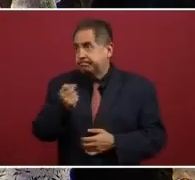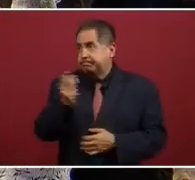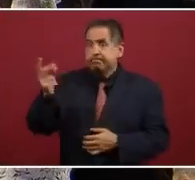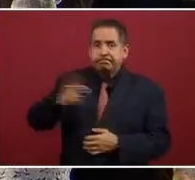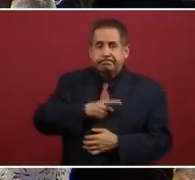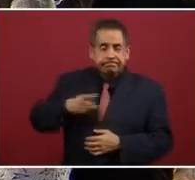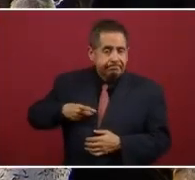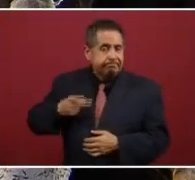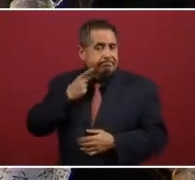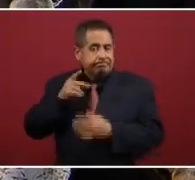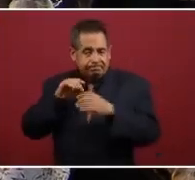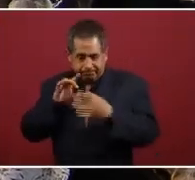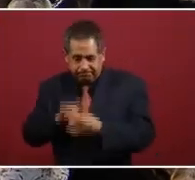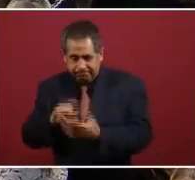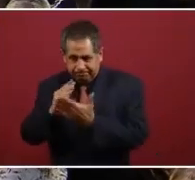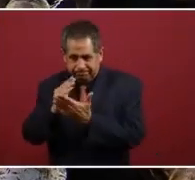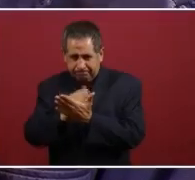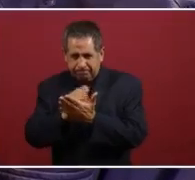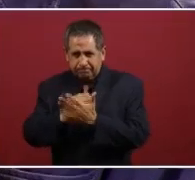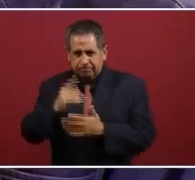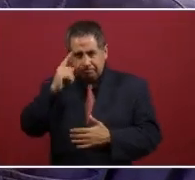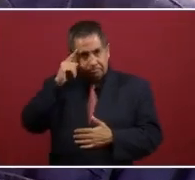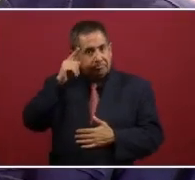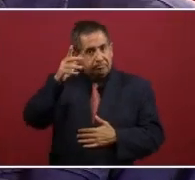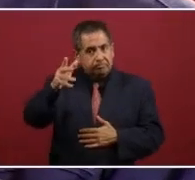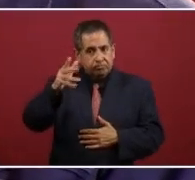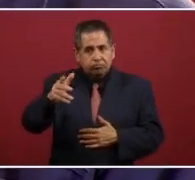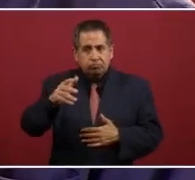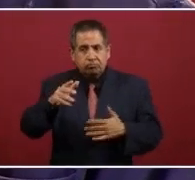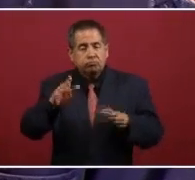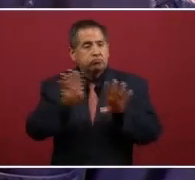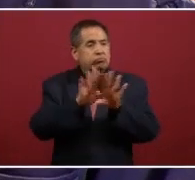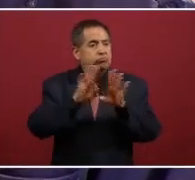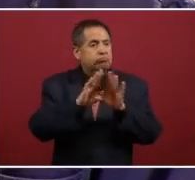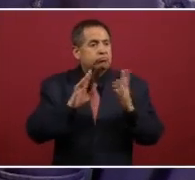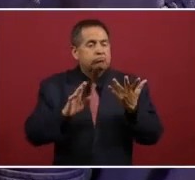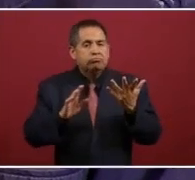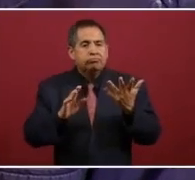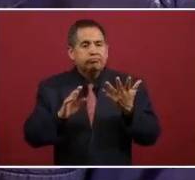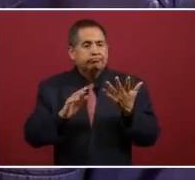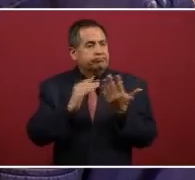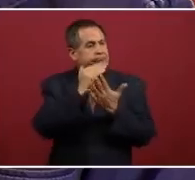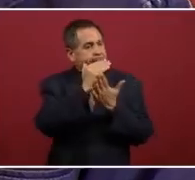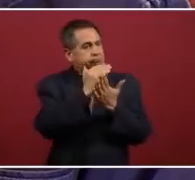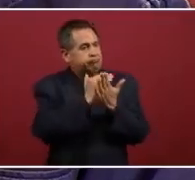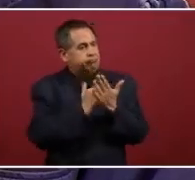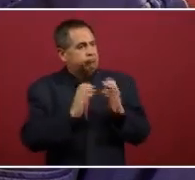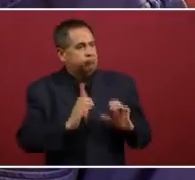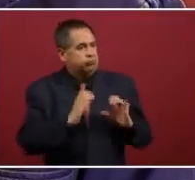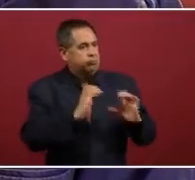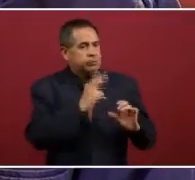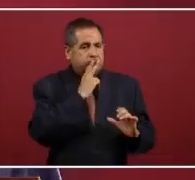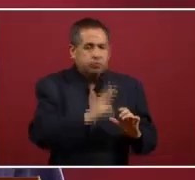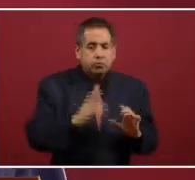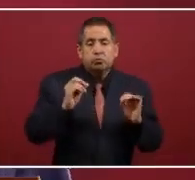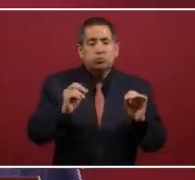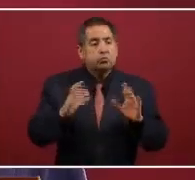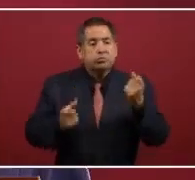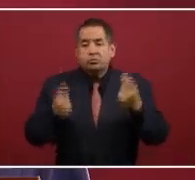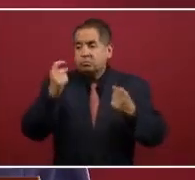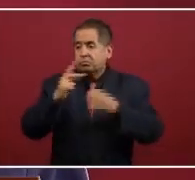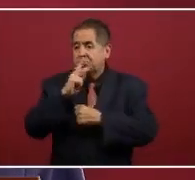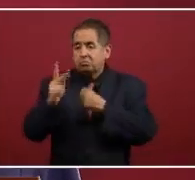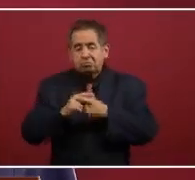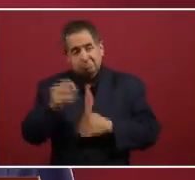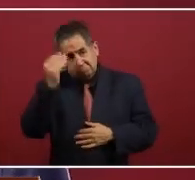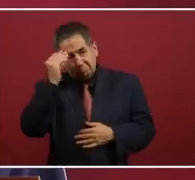políticas que enfrían el clima del planeta y políticas que lo calientan. Cada vez vamos a ir conforme